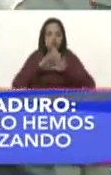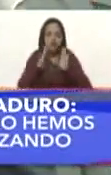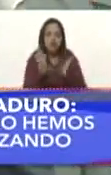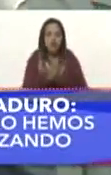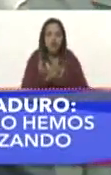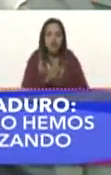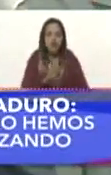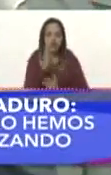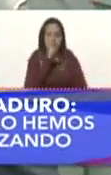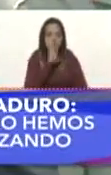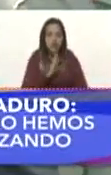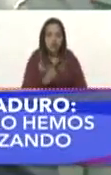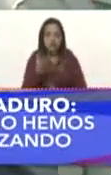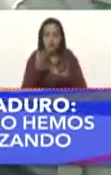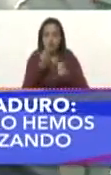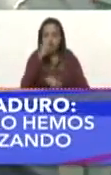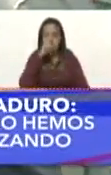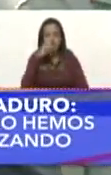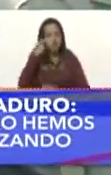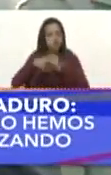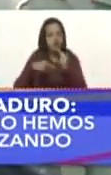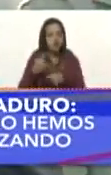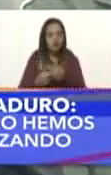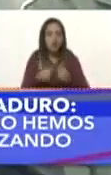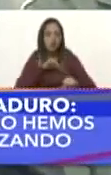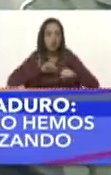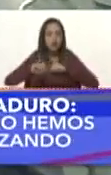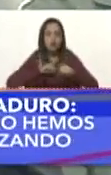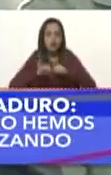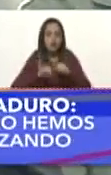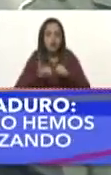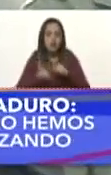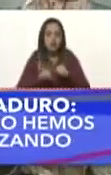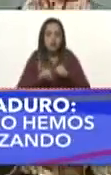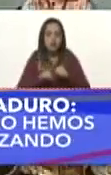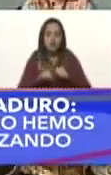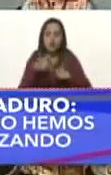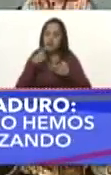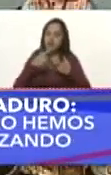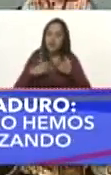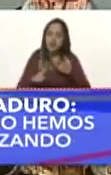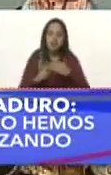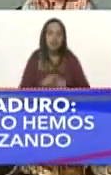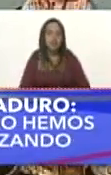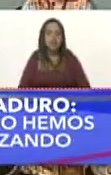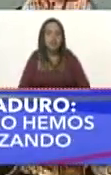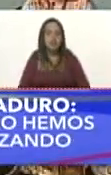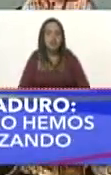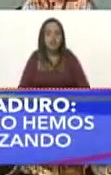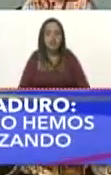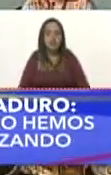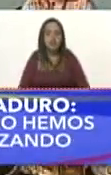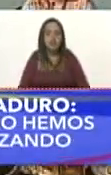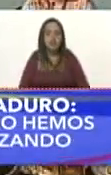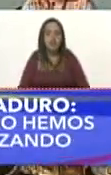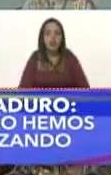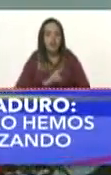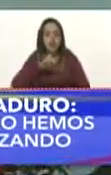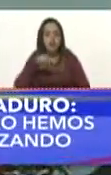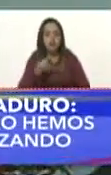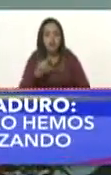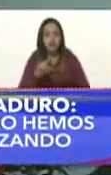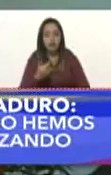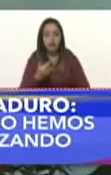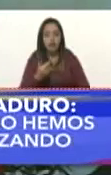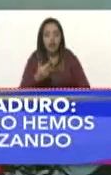durante muchos años. Y de los movimientos alternativos al neoliberalismo. Después que cayó el muro de